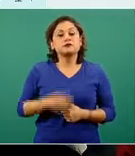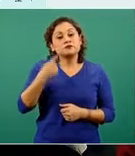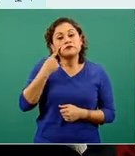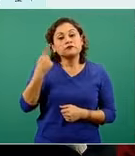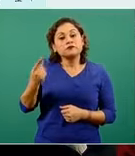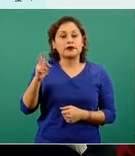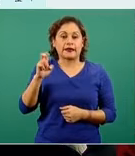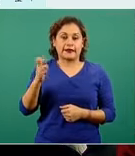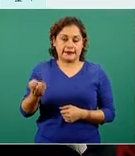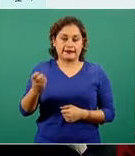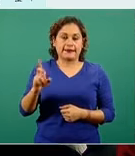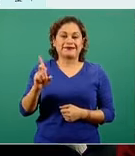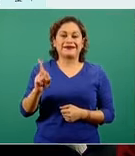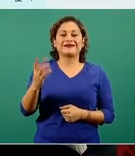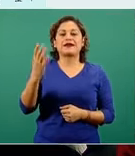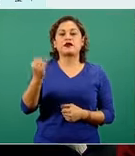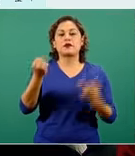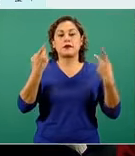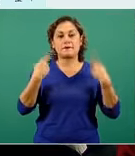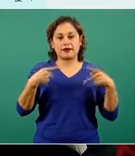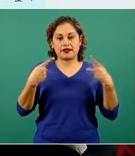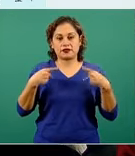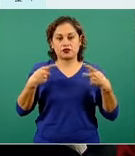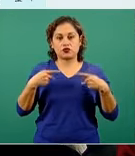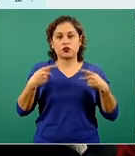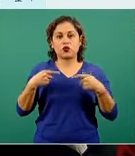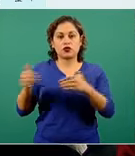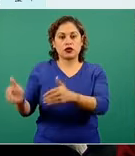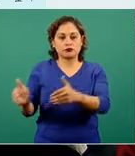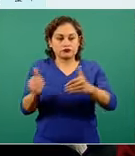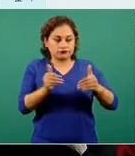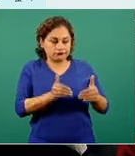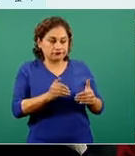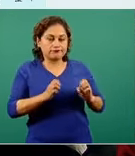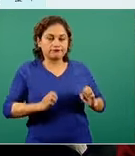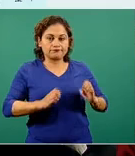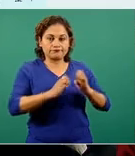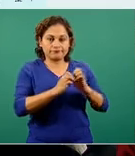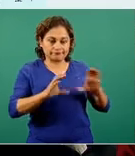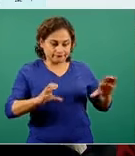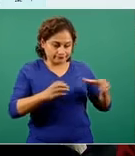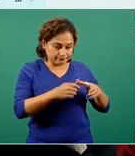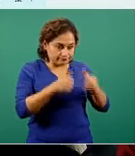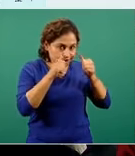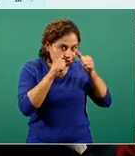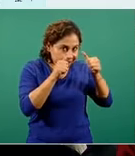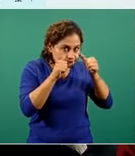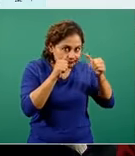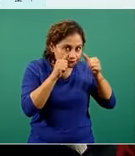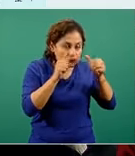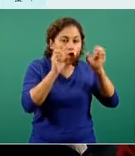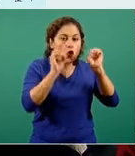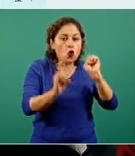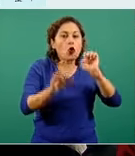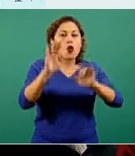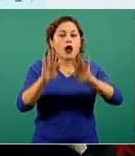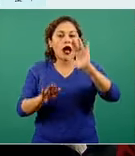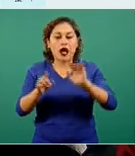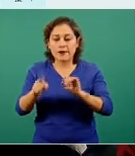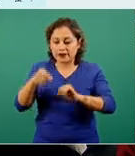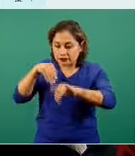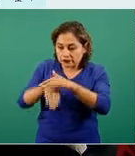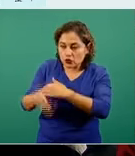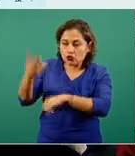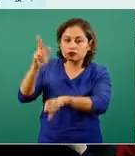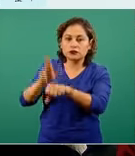39 casos estuvieron o en observación en un servicio de urgencias o inclusive fueron ingresados a un hospital para poder dar